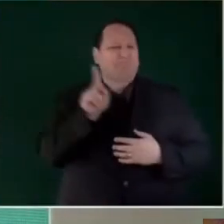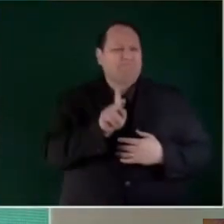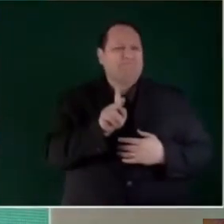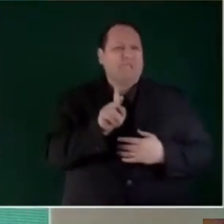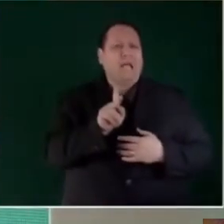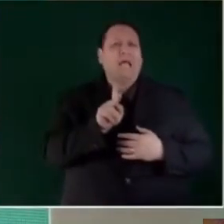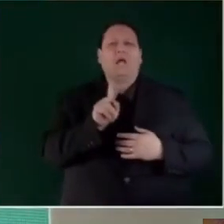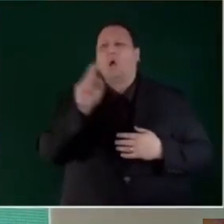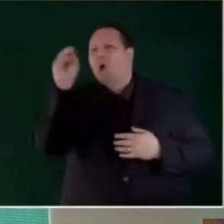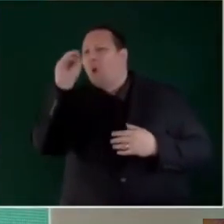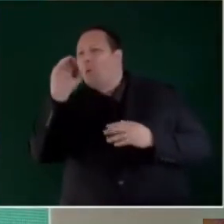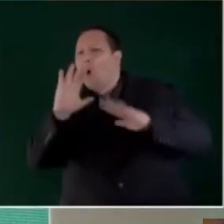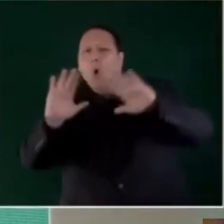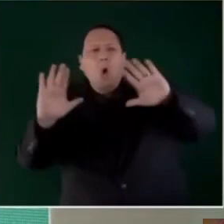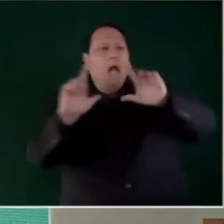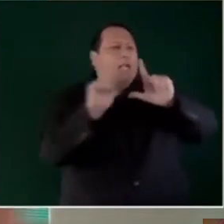país.